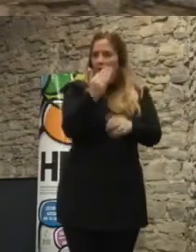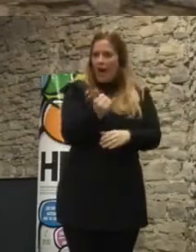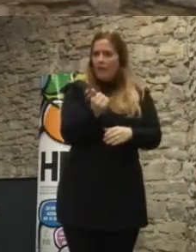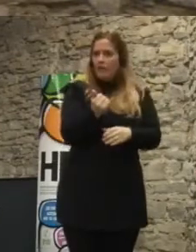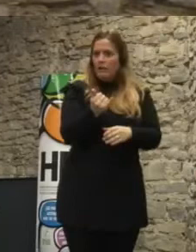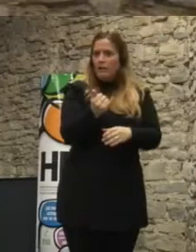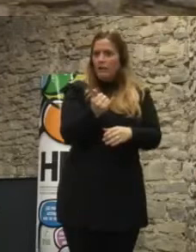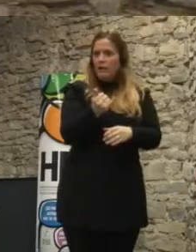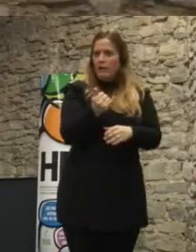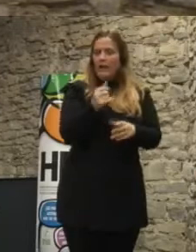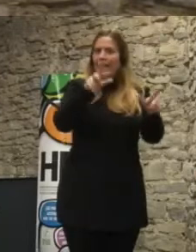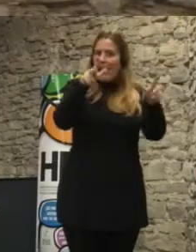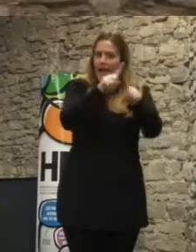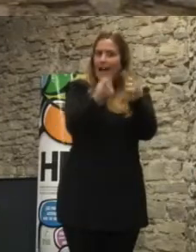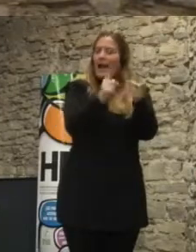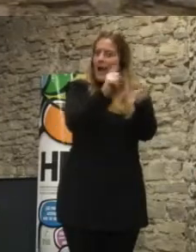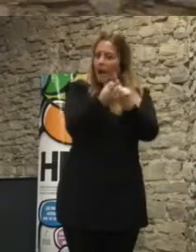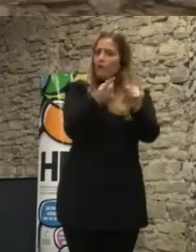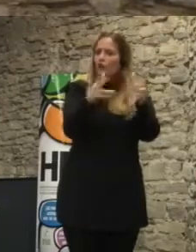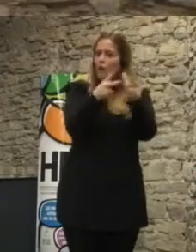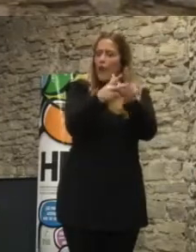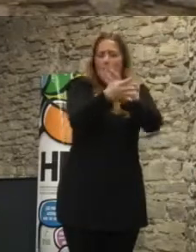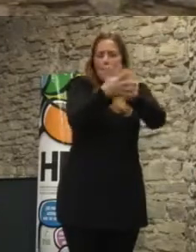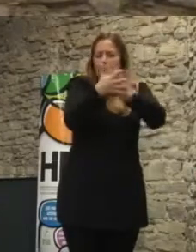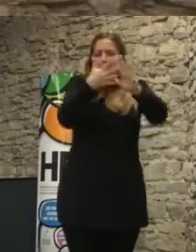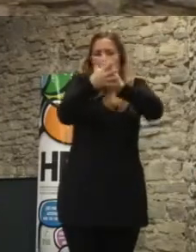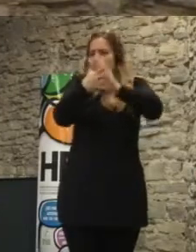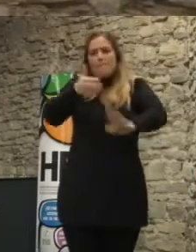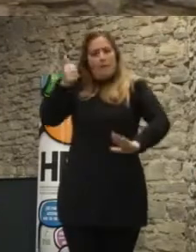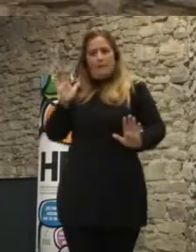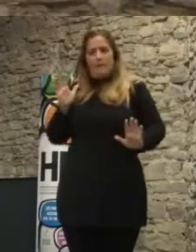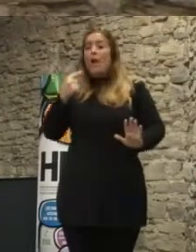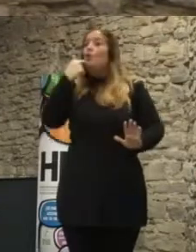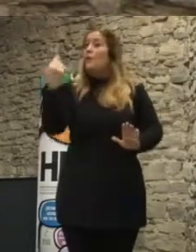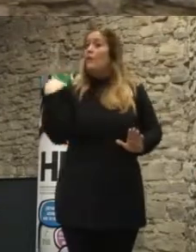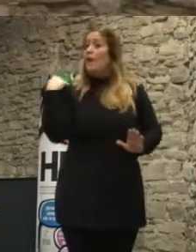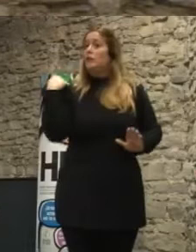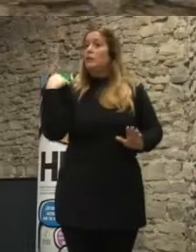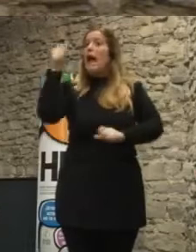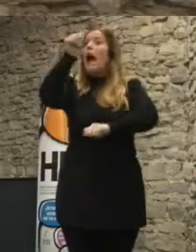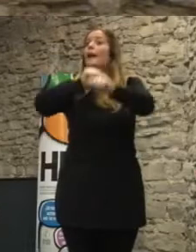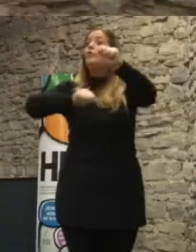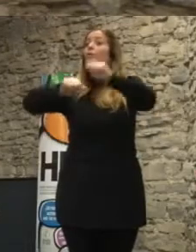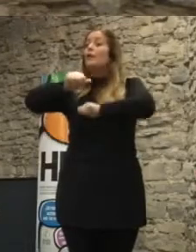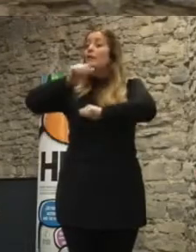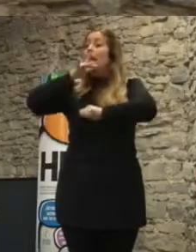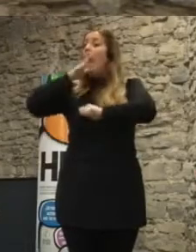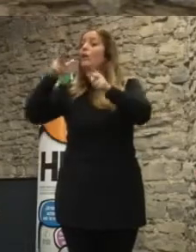más acelerado. Os decía que las asociaciones son fundamentales en la sociedad democrática.